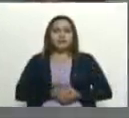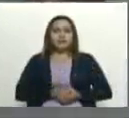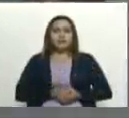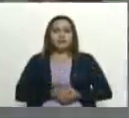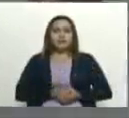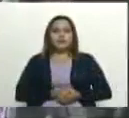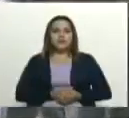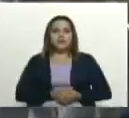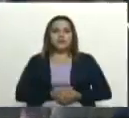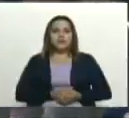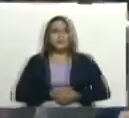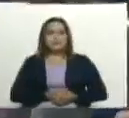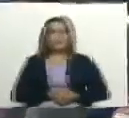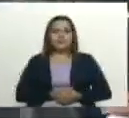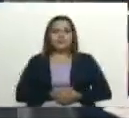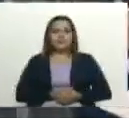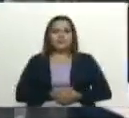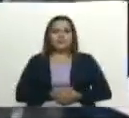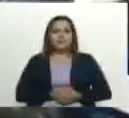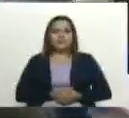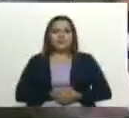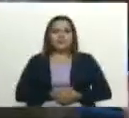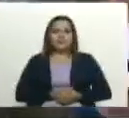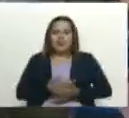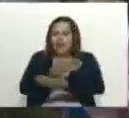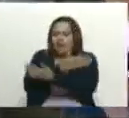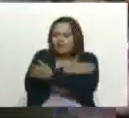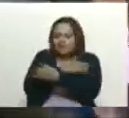Qué belleza. Dale un abrazo.